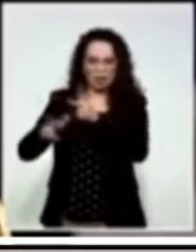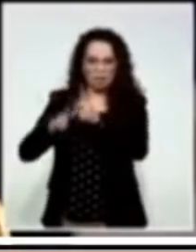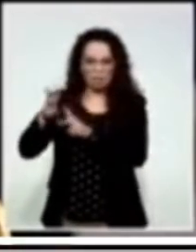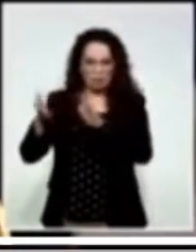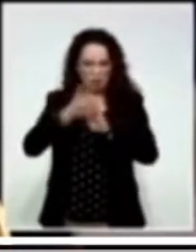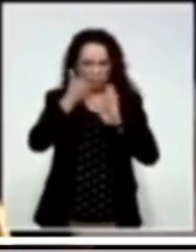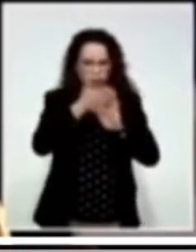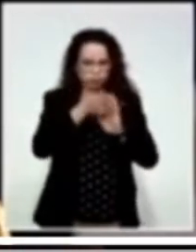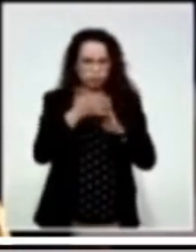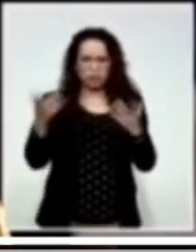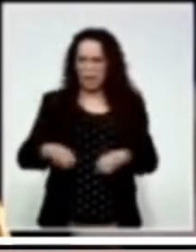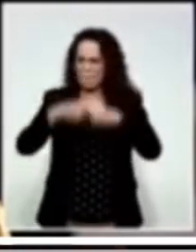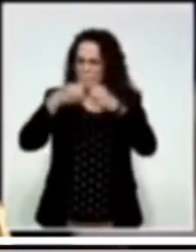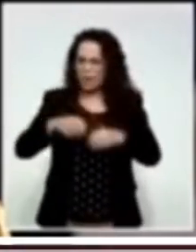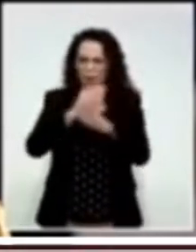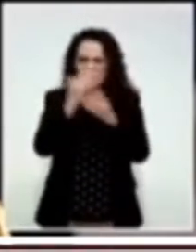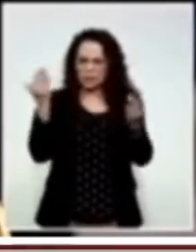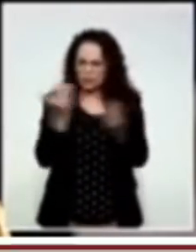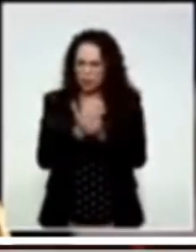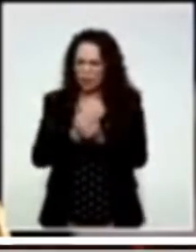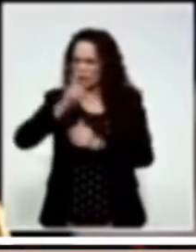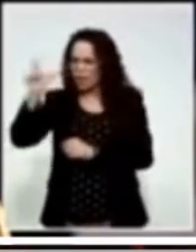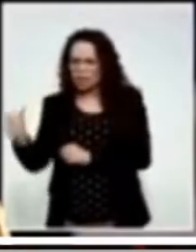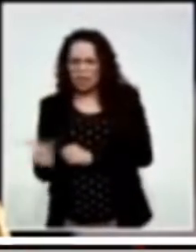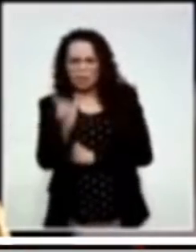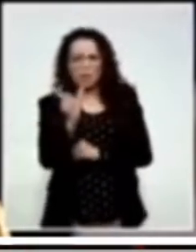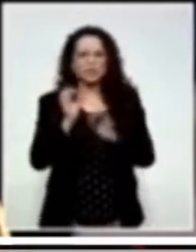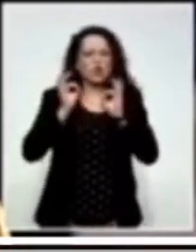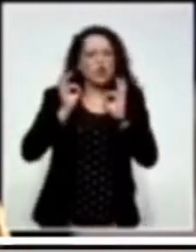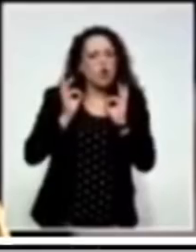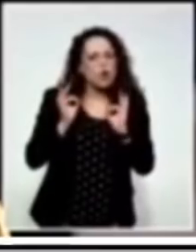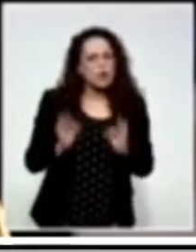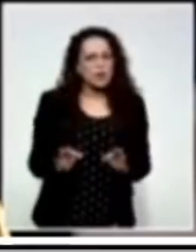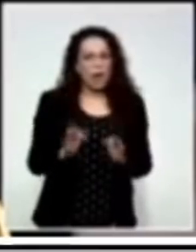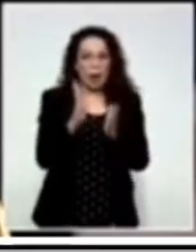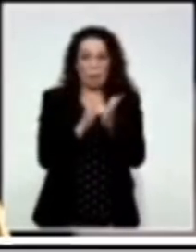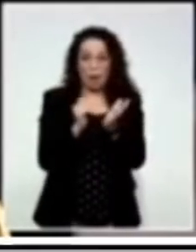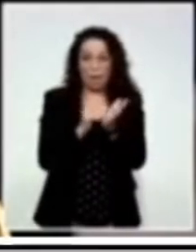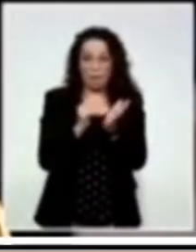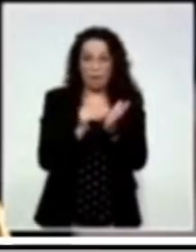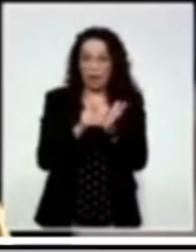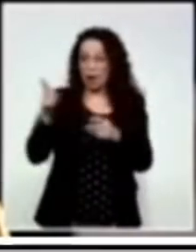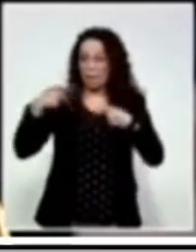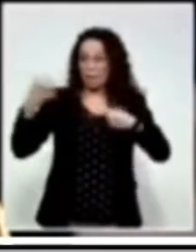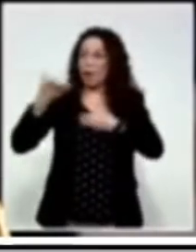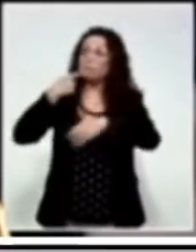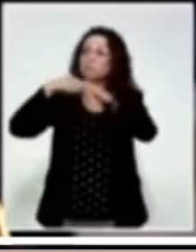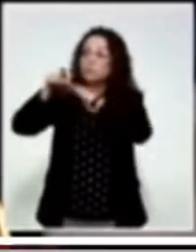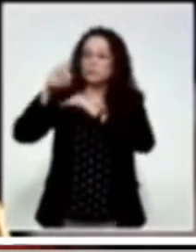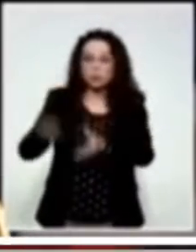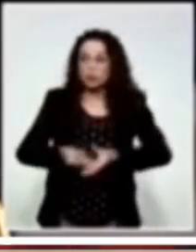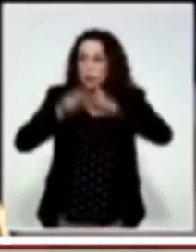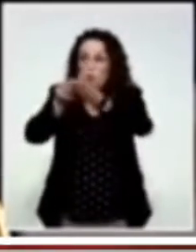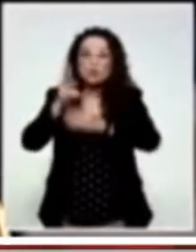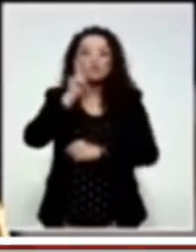perdieron identificaciones originales, documentos que los quejosos ofrecieron como pruebas y pues ahora no se sabe